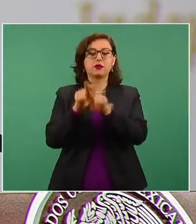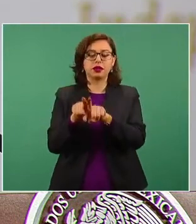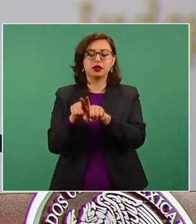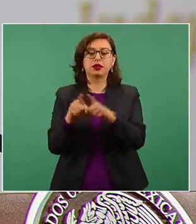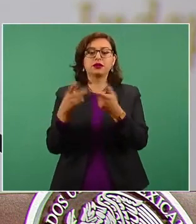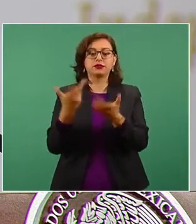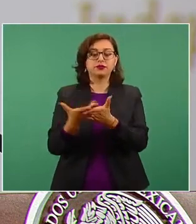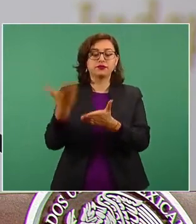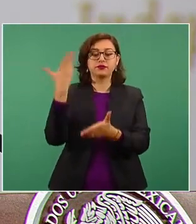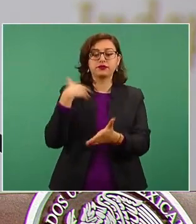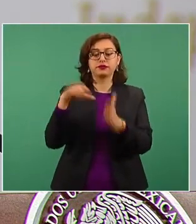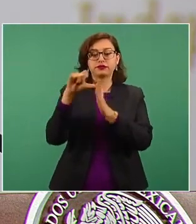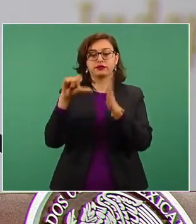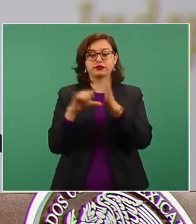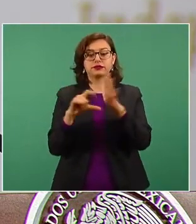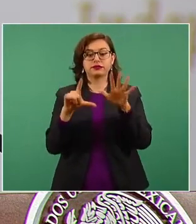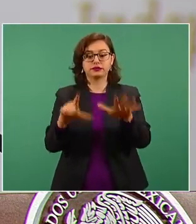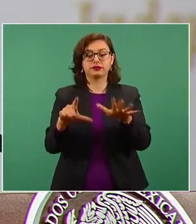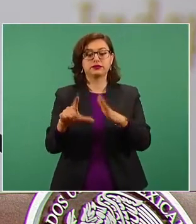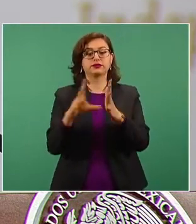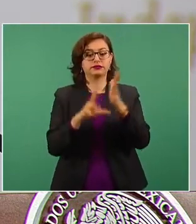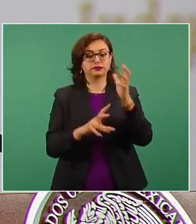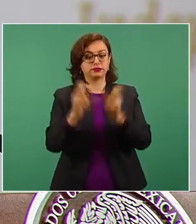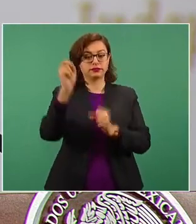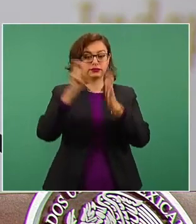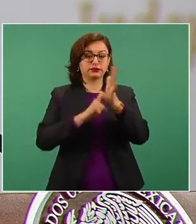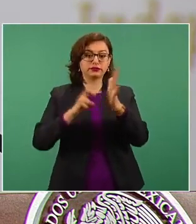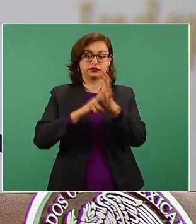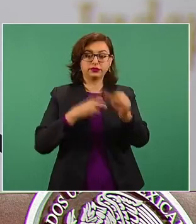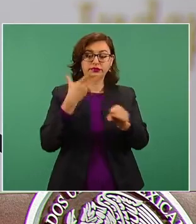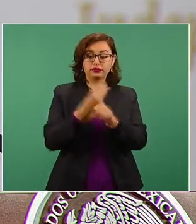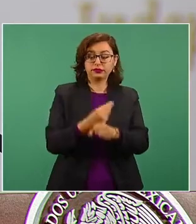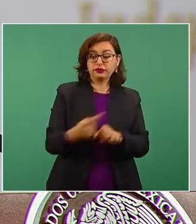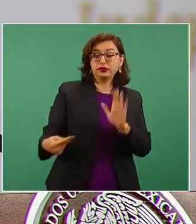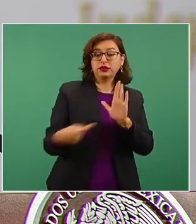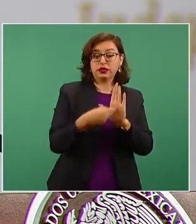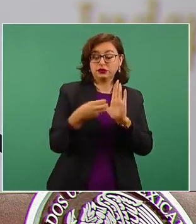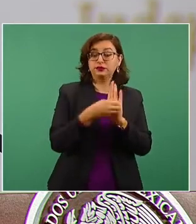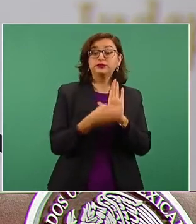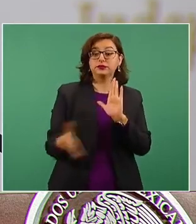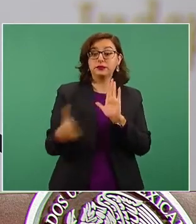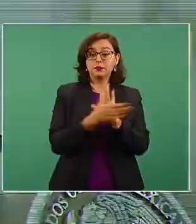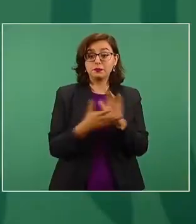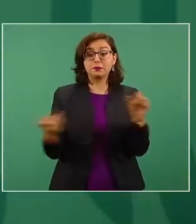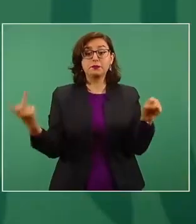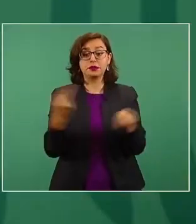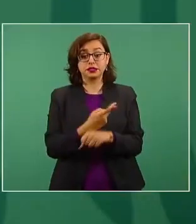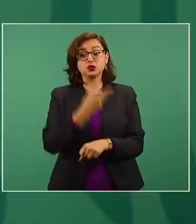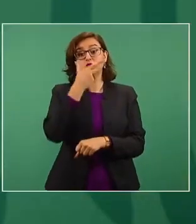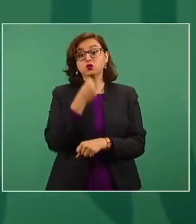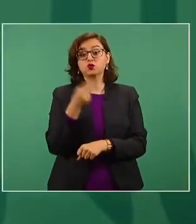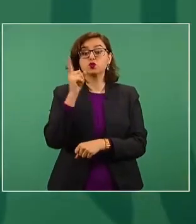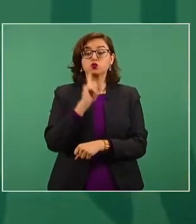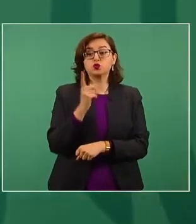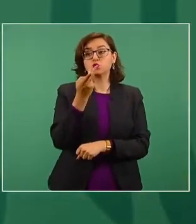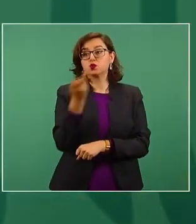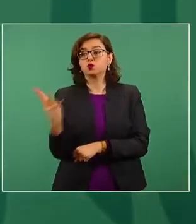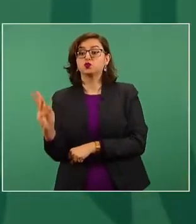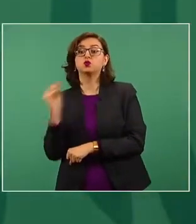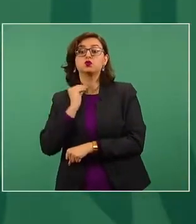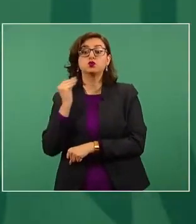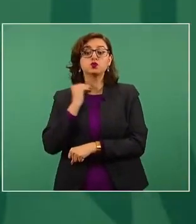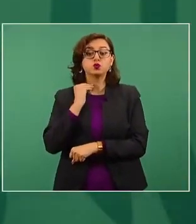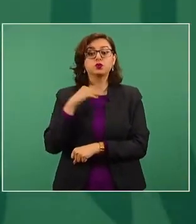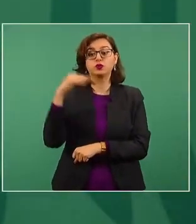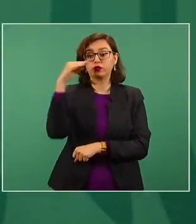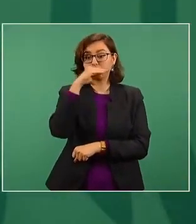reformó el artículo 17 constitucional, ahí se establece que los defensores públicos deben ser